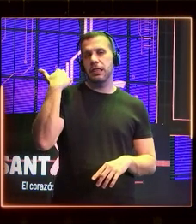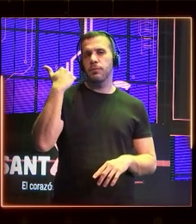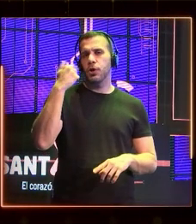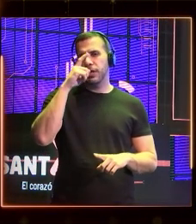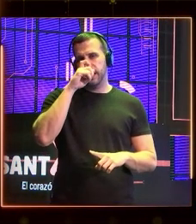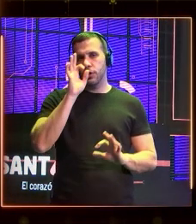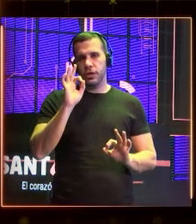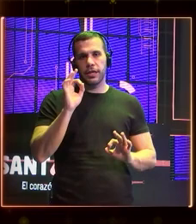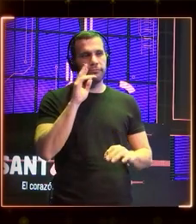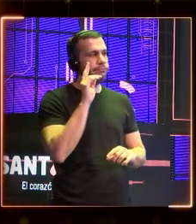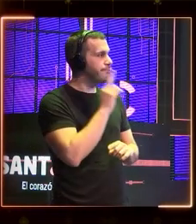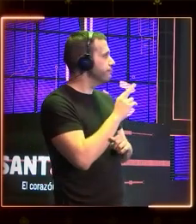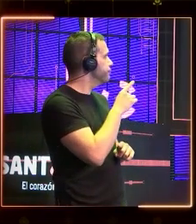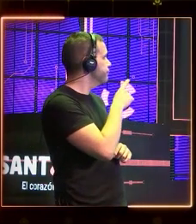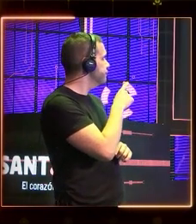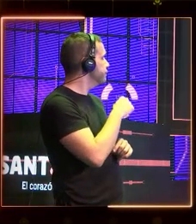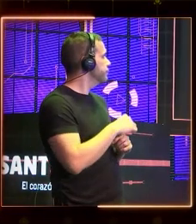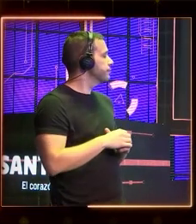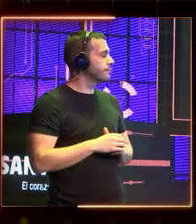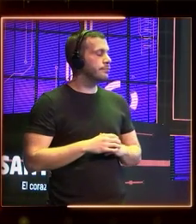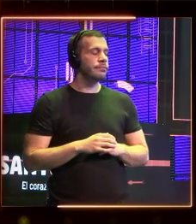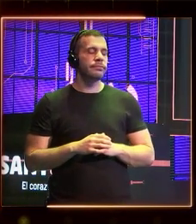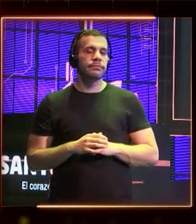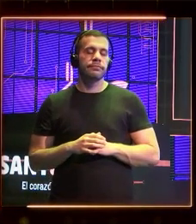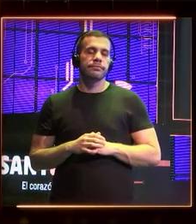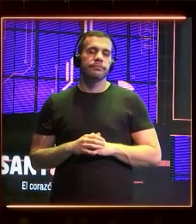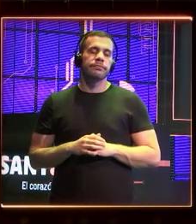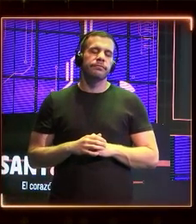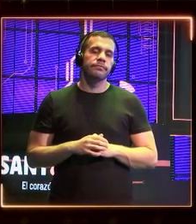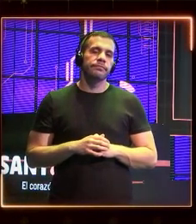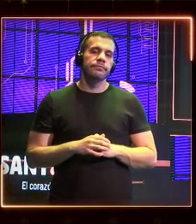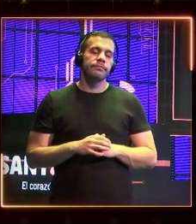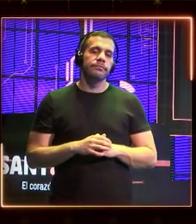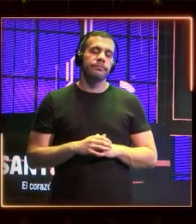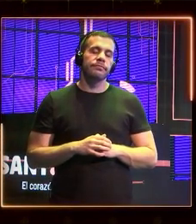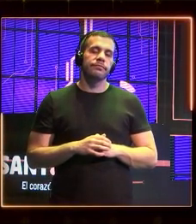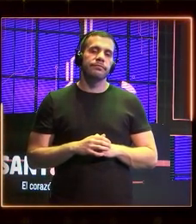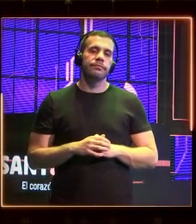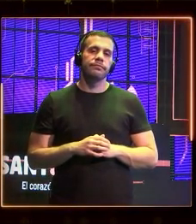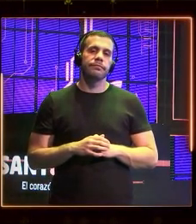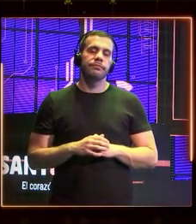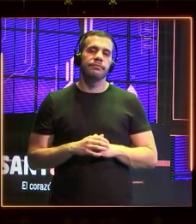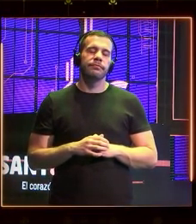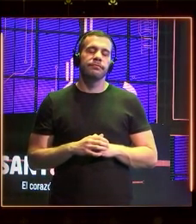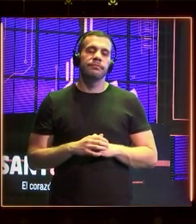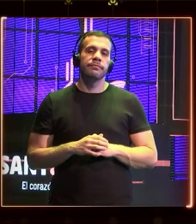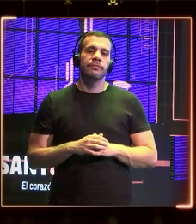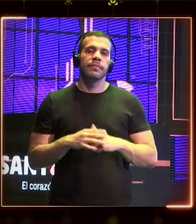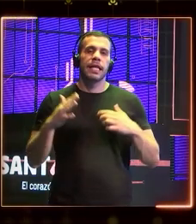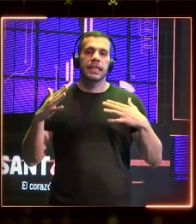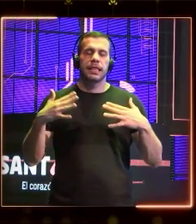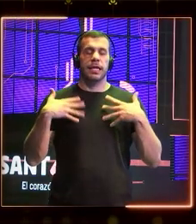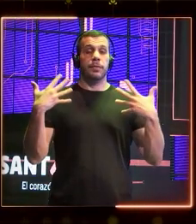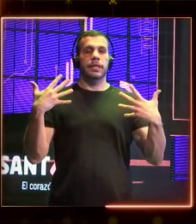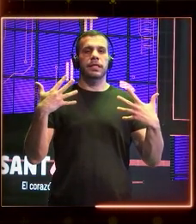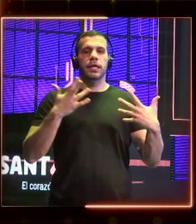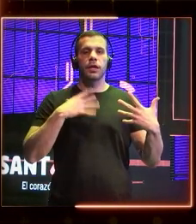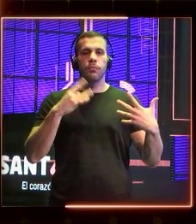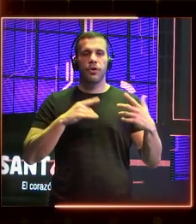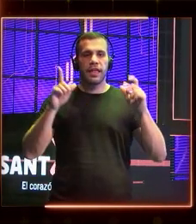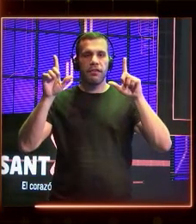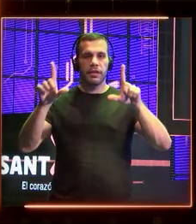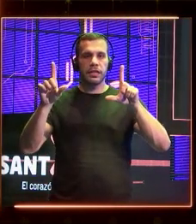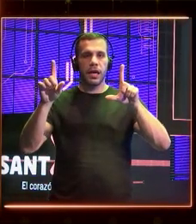interfaz de repente podía mover las ventanas moviendo